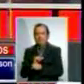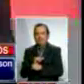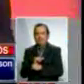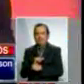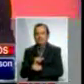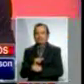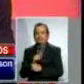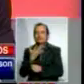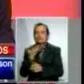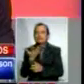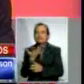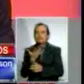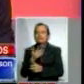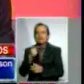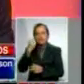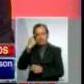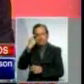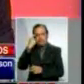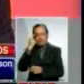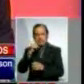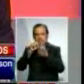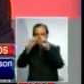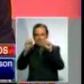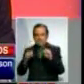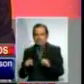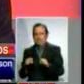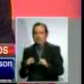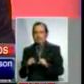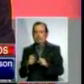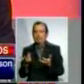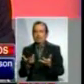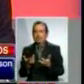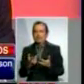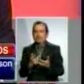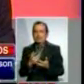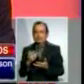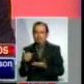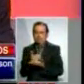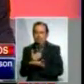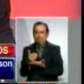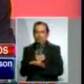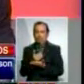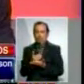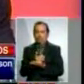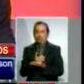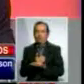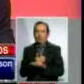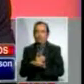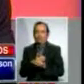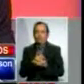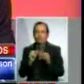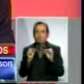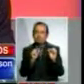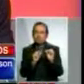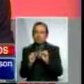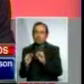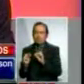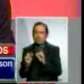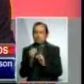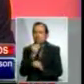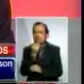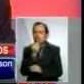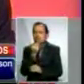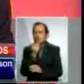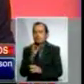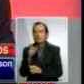porque porque da la impresión de que un sistema que las utiliza son completamente marginales y que poco menos le están